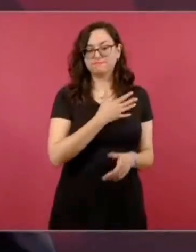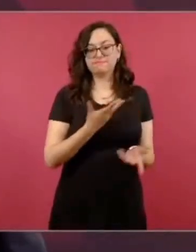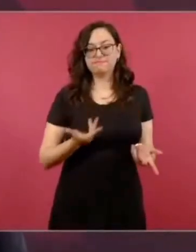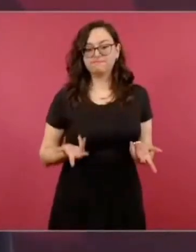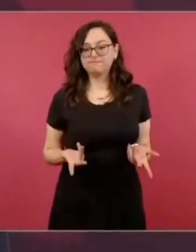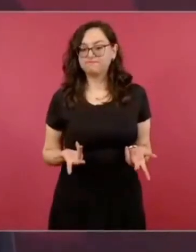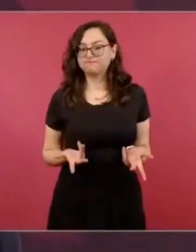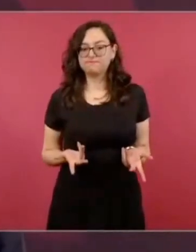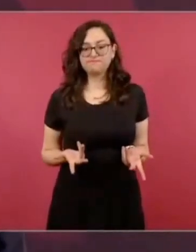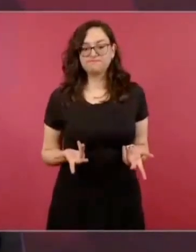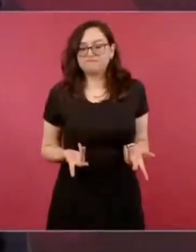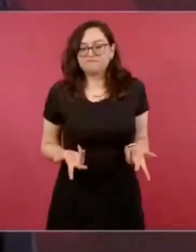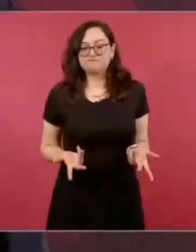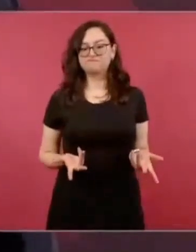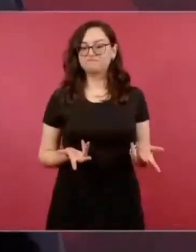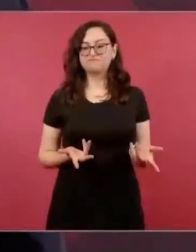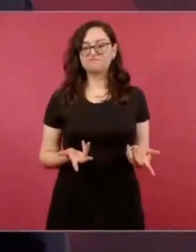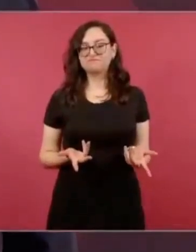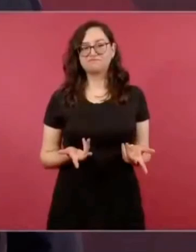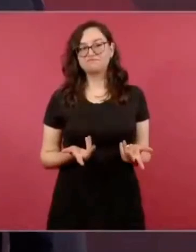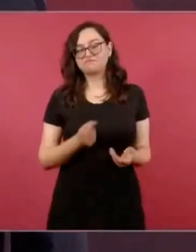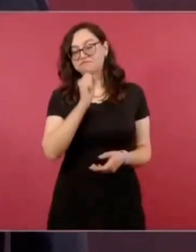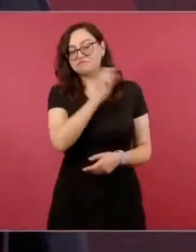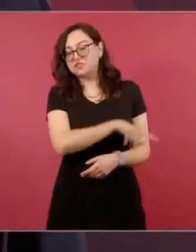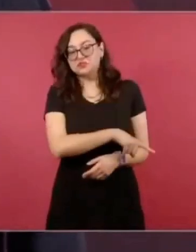no hay mucha diferencia.